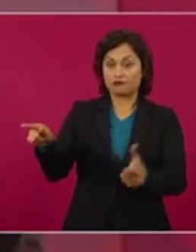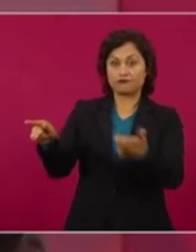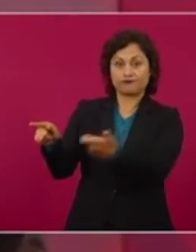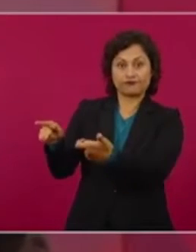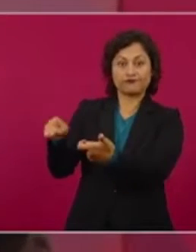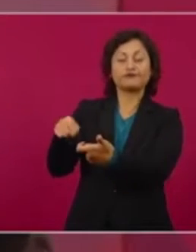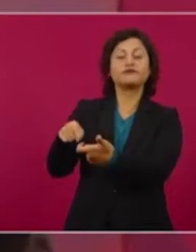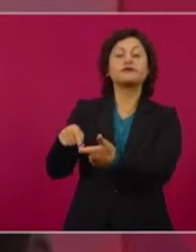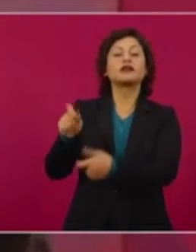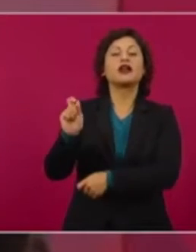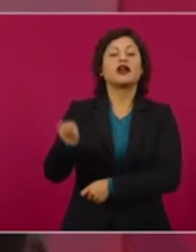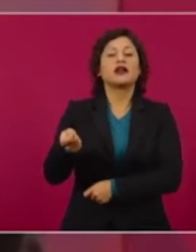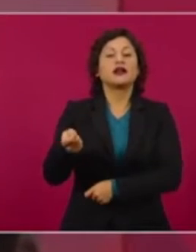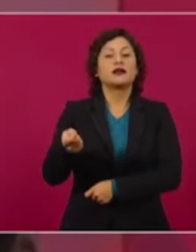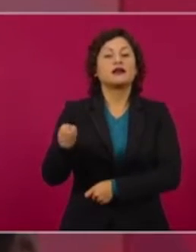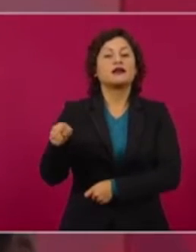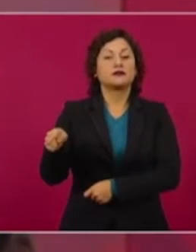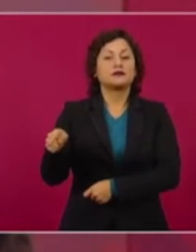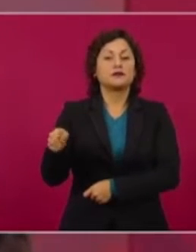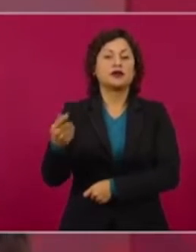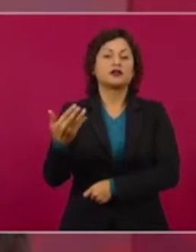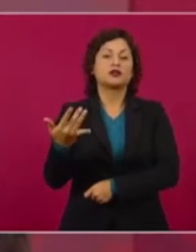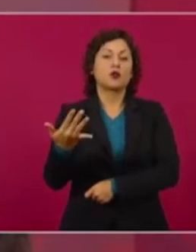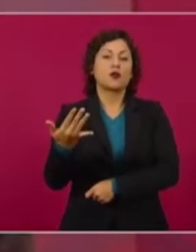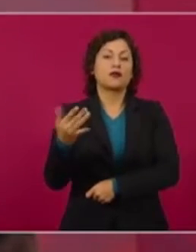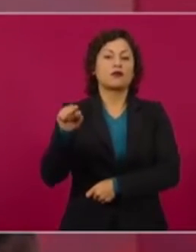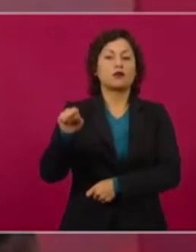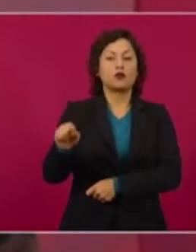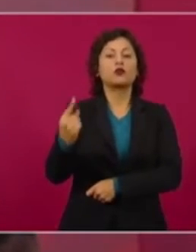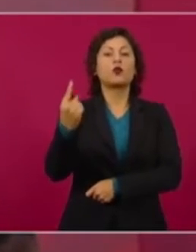tenía el 50.1%.